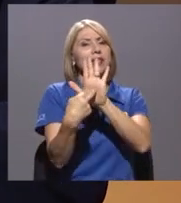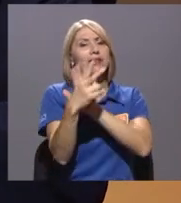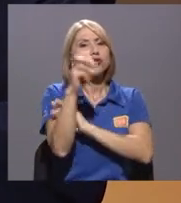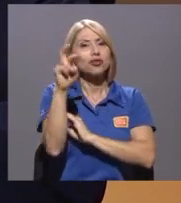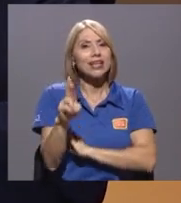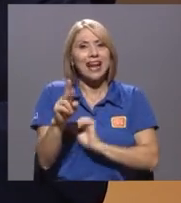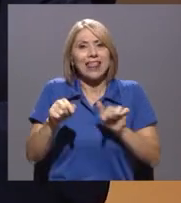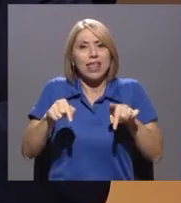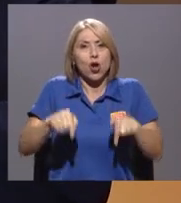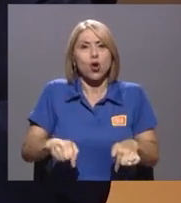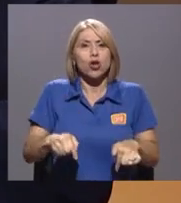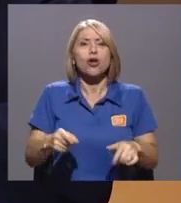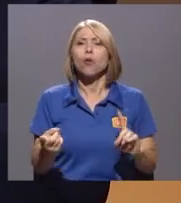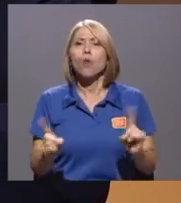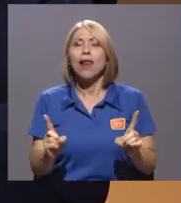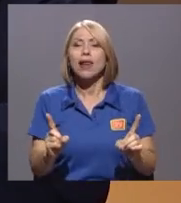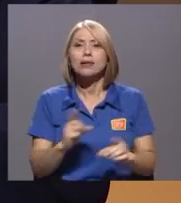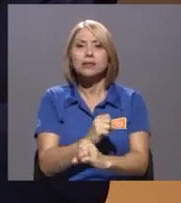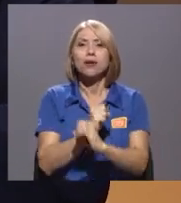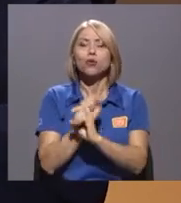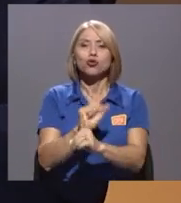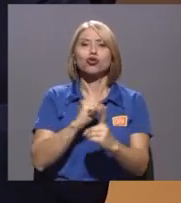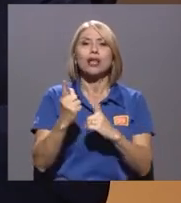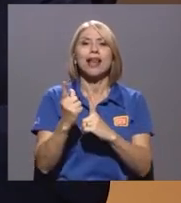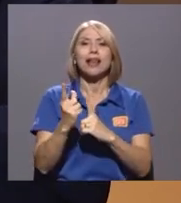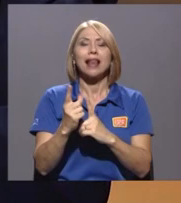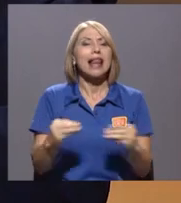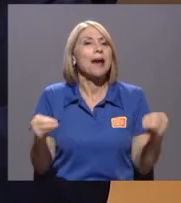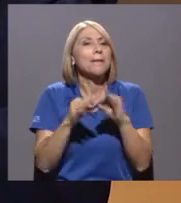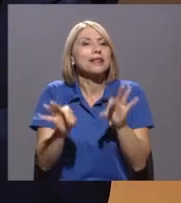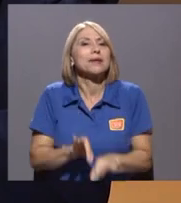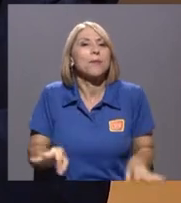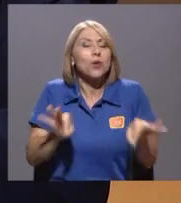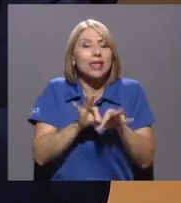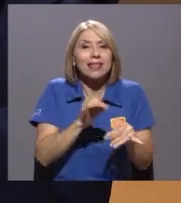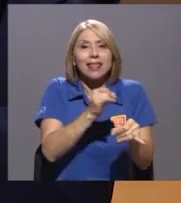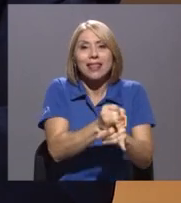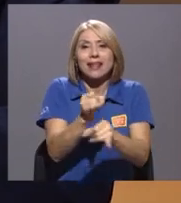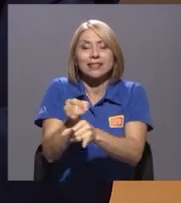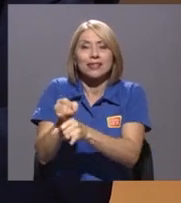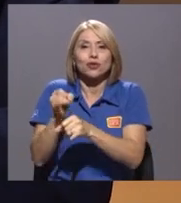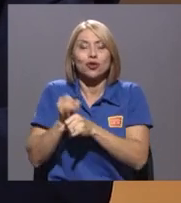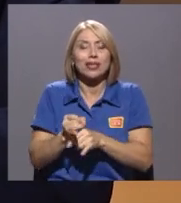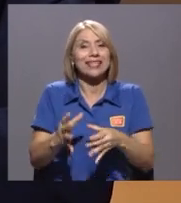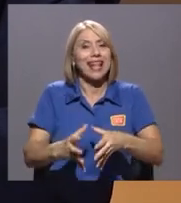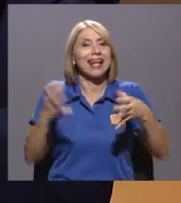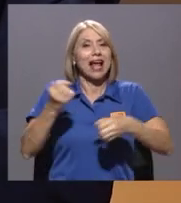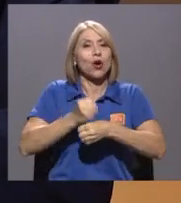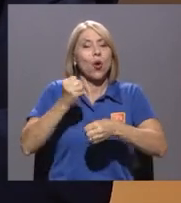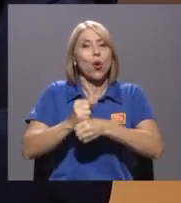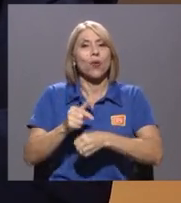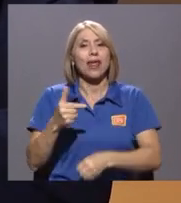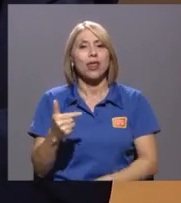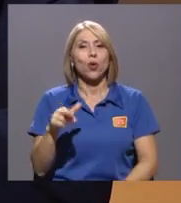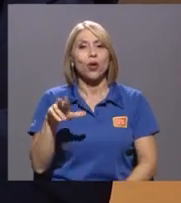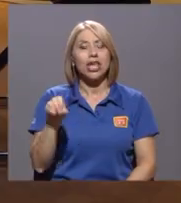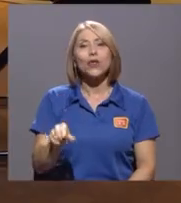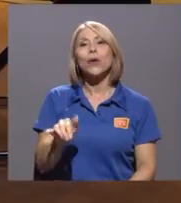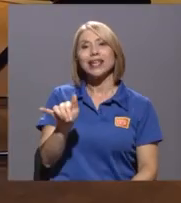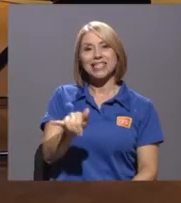seguro social y la más importante de las instituciones y la gran obra de olvido está ahí en la cara del seguro social